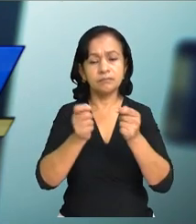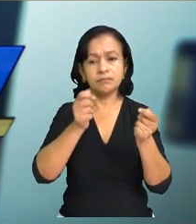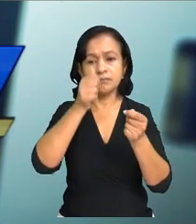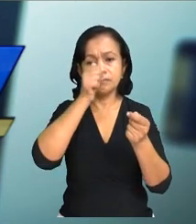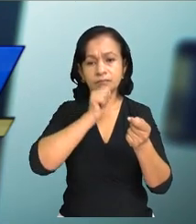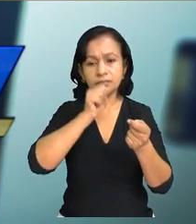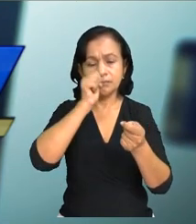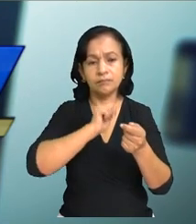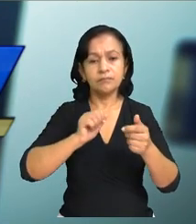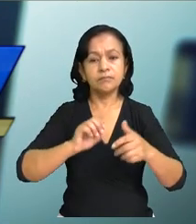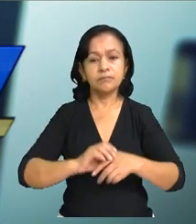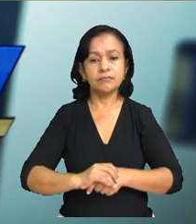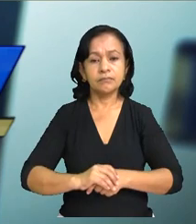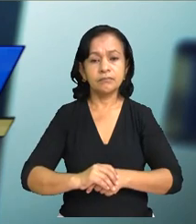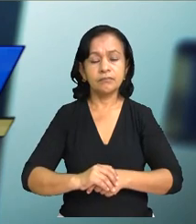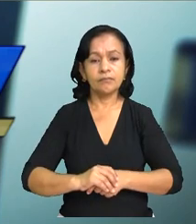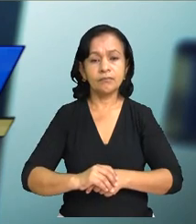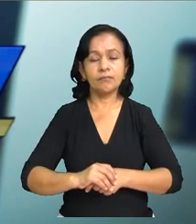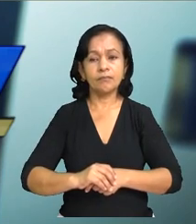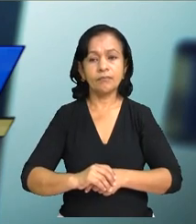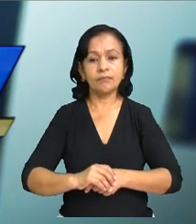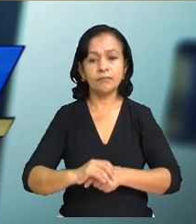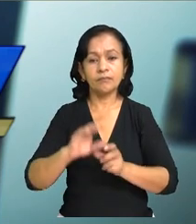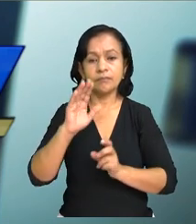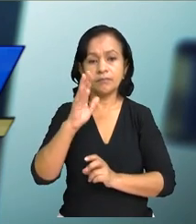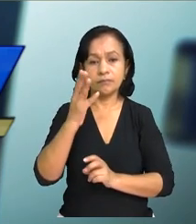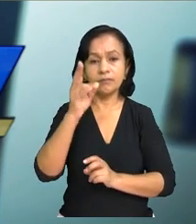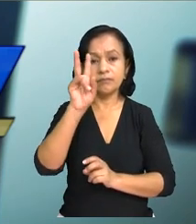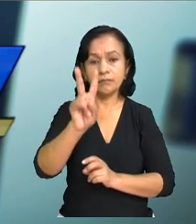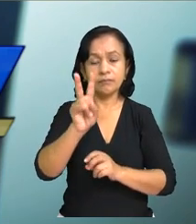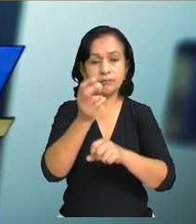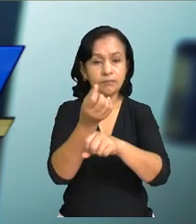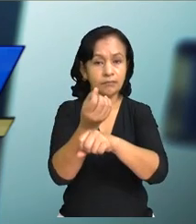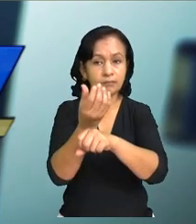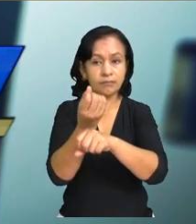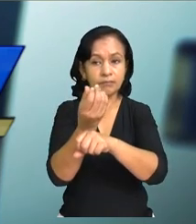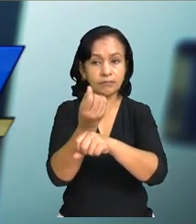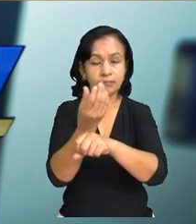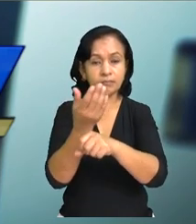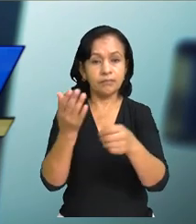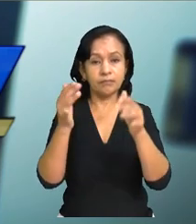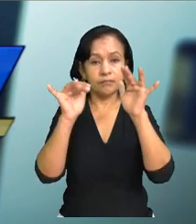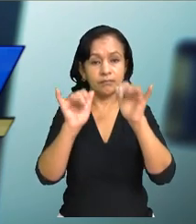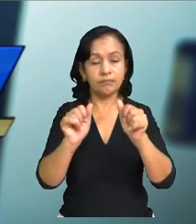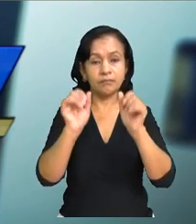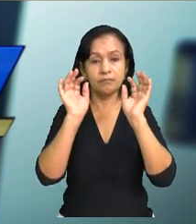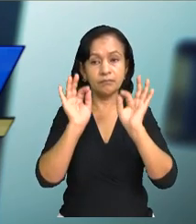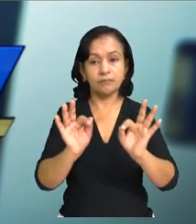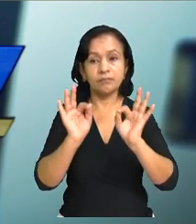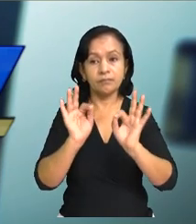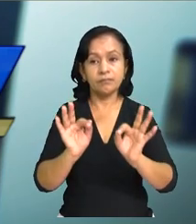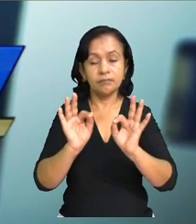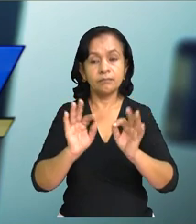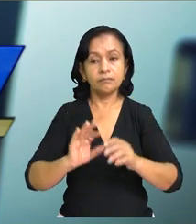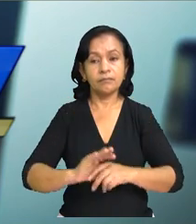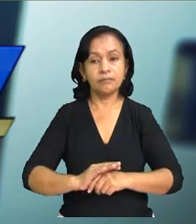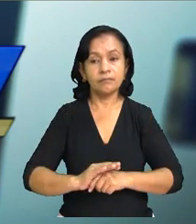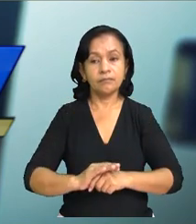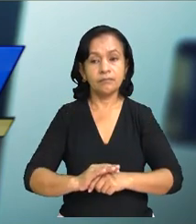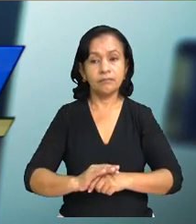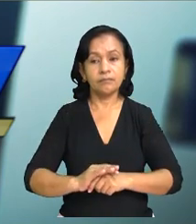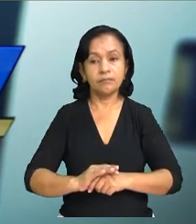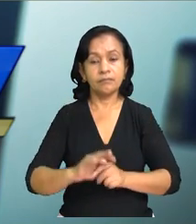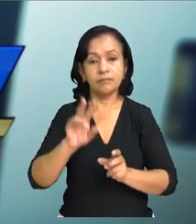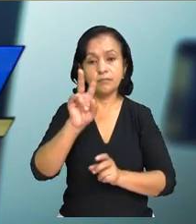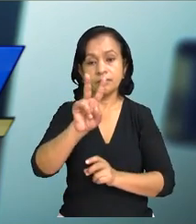recurso hídrico. Tenemos 92 alcaldías que ya trabajan bastante bien el asunto y ya solo nos